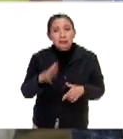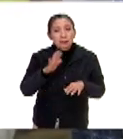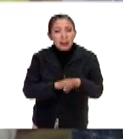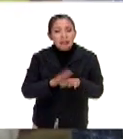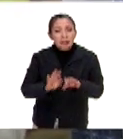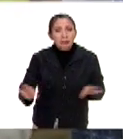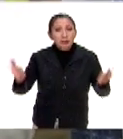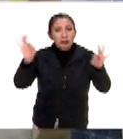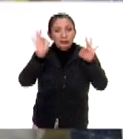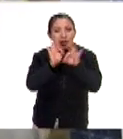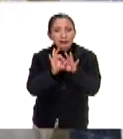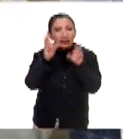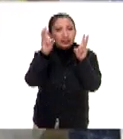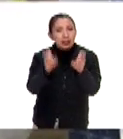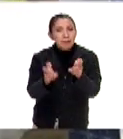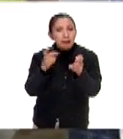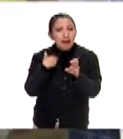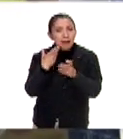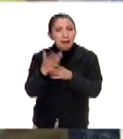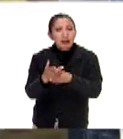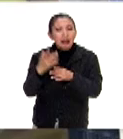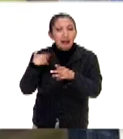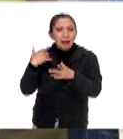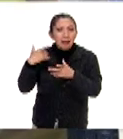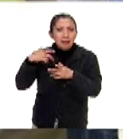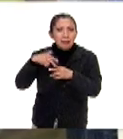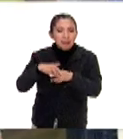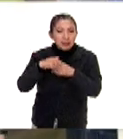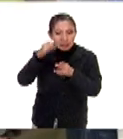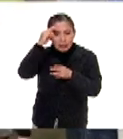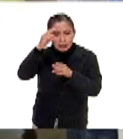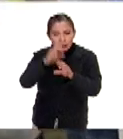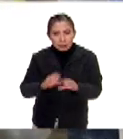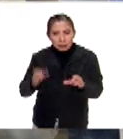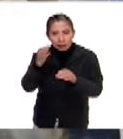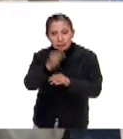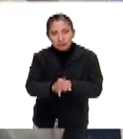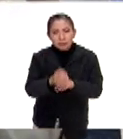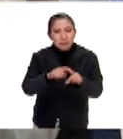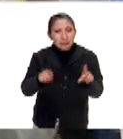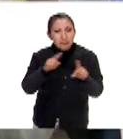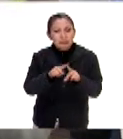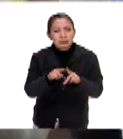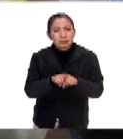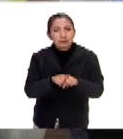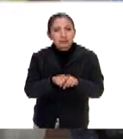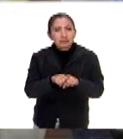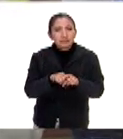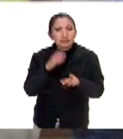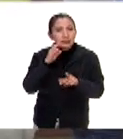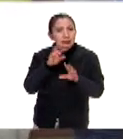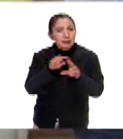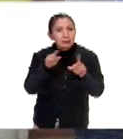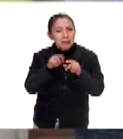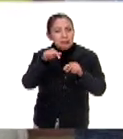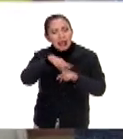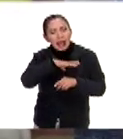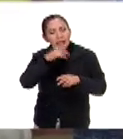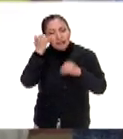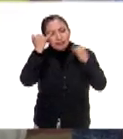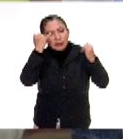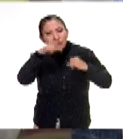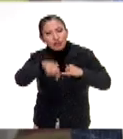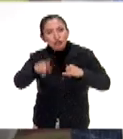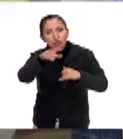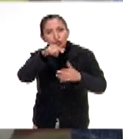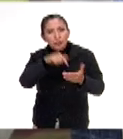más importante el tema de la realidad aumentada, la inteligencia artificial. Tuvimos la fortuna de conocer por ahí varias empresas que ya están desarrollando